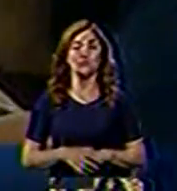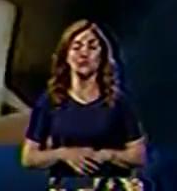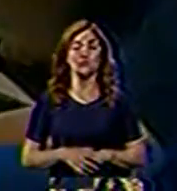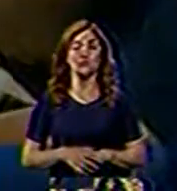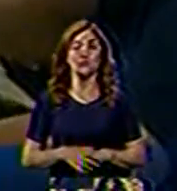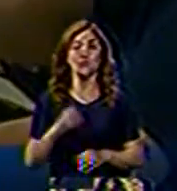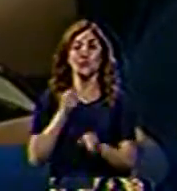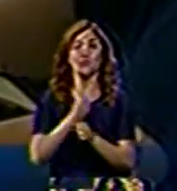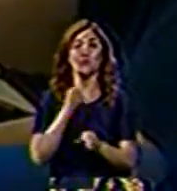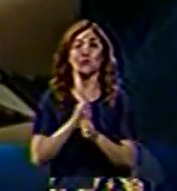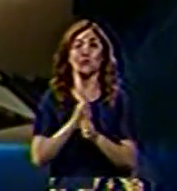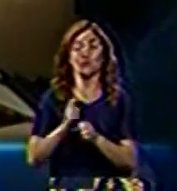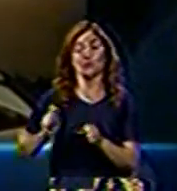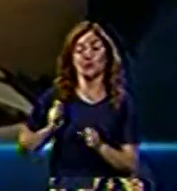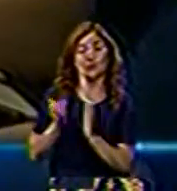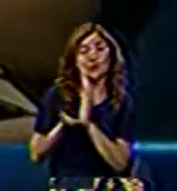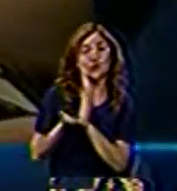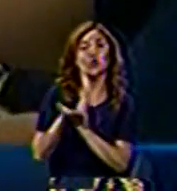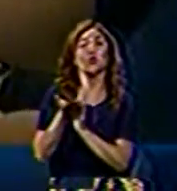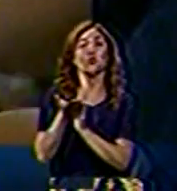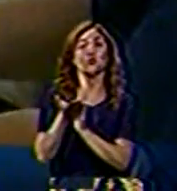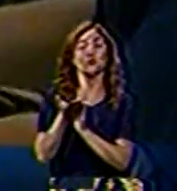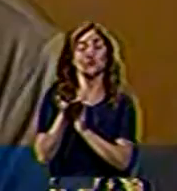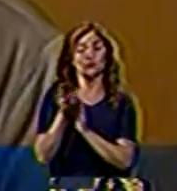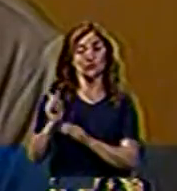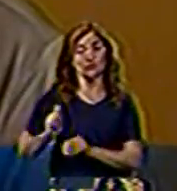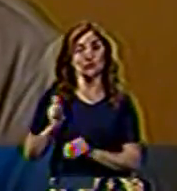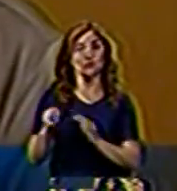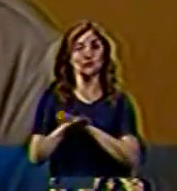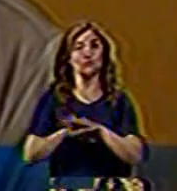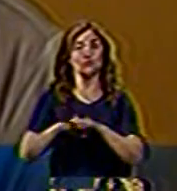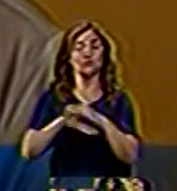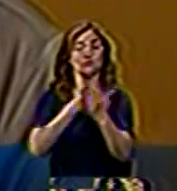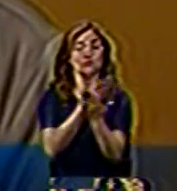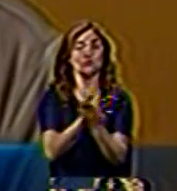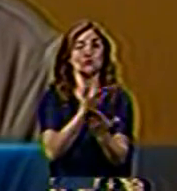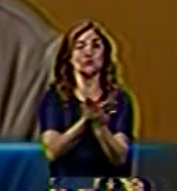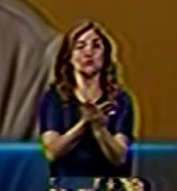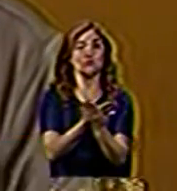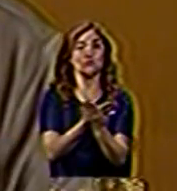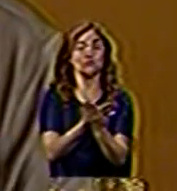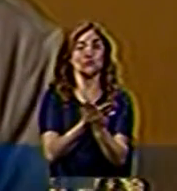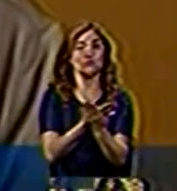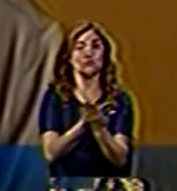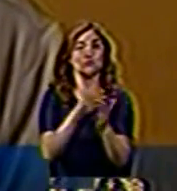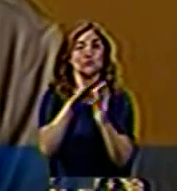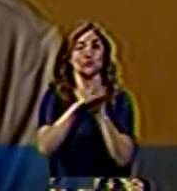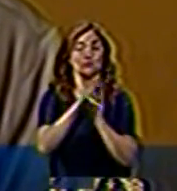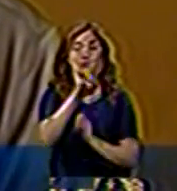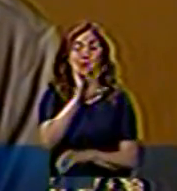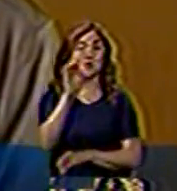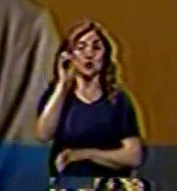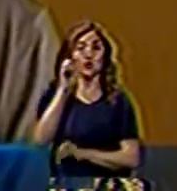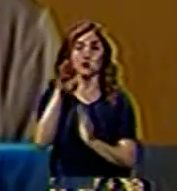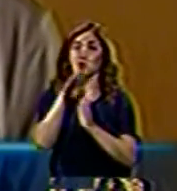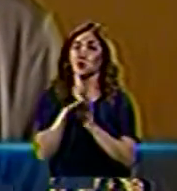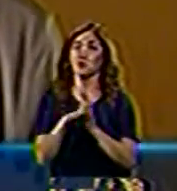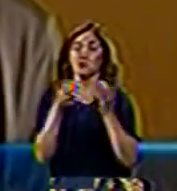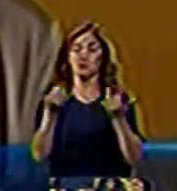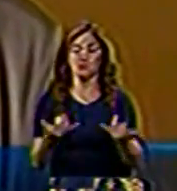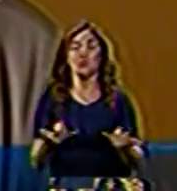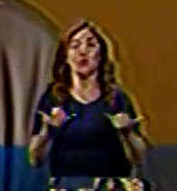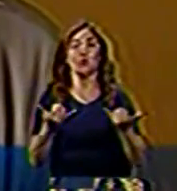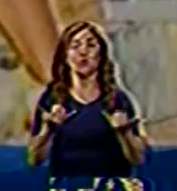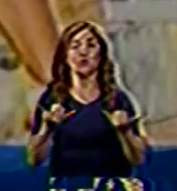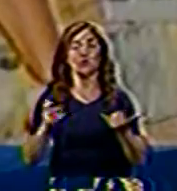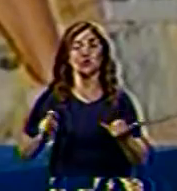Los trabajadores aspiran a este incremento de sueldo básico. Nosotros planteamos que el incremento no debe ser menor al 20% del actual salario